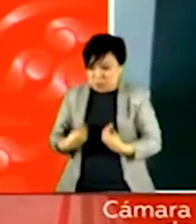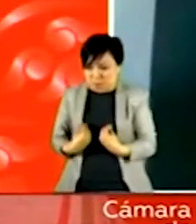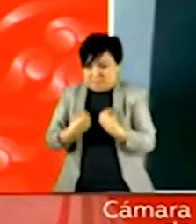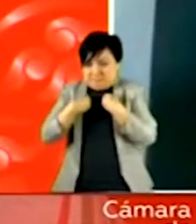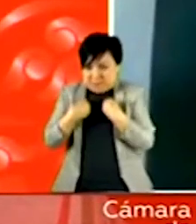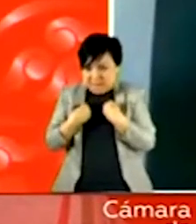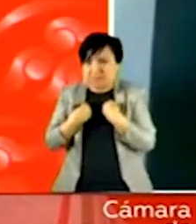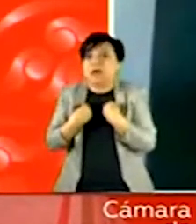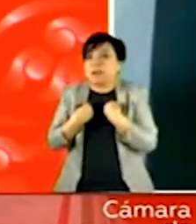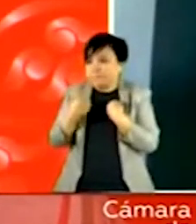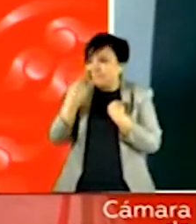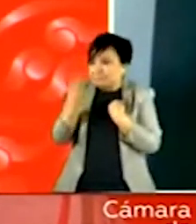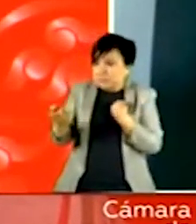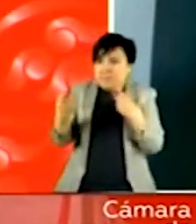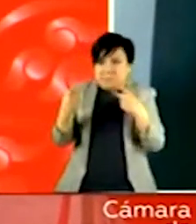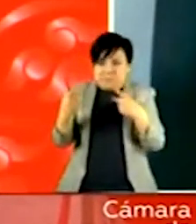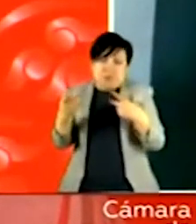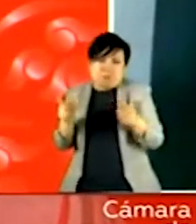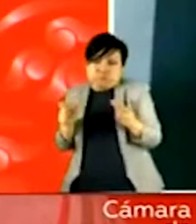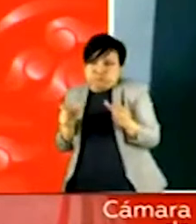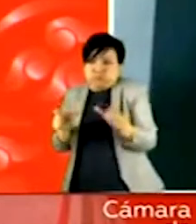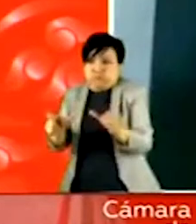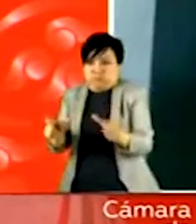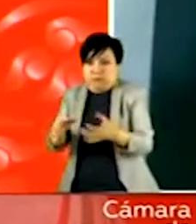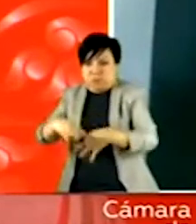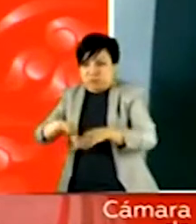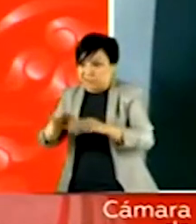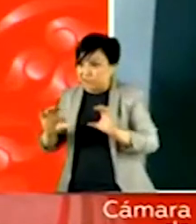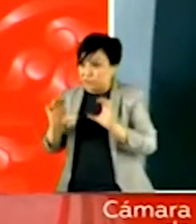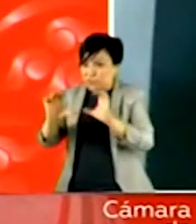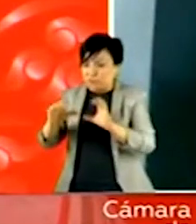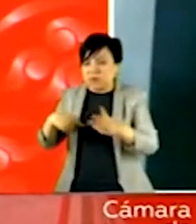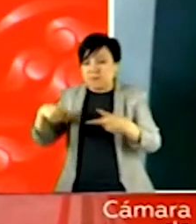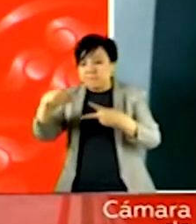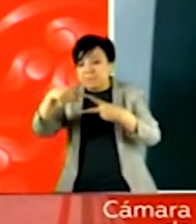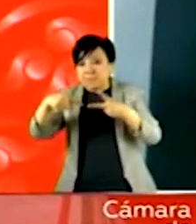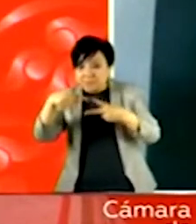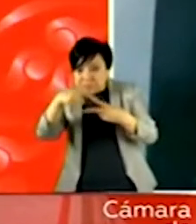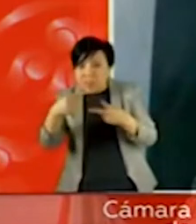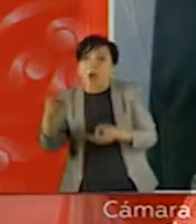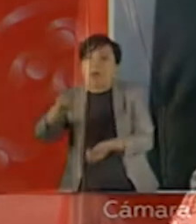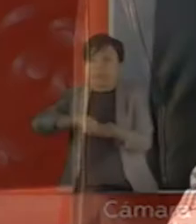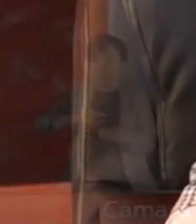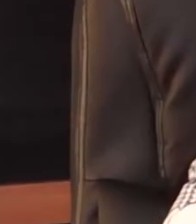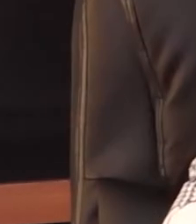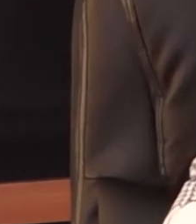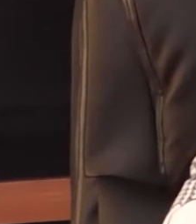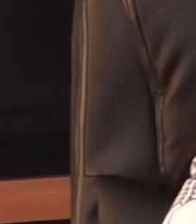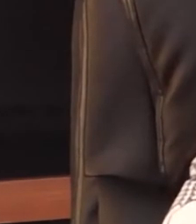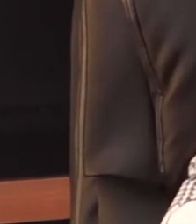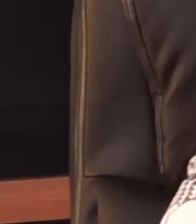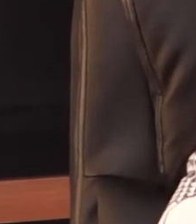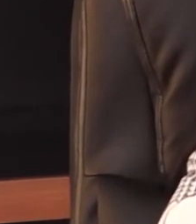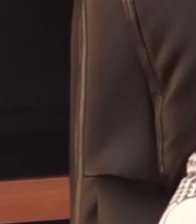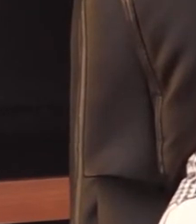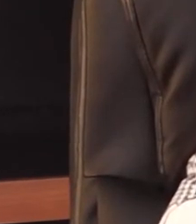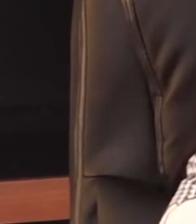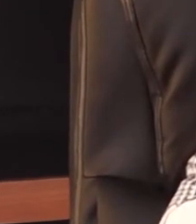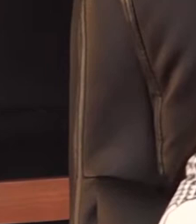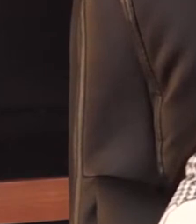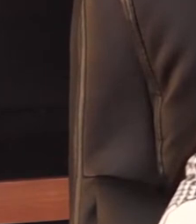que son las dos figuras relevantes previstas en la ley para la conservación y protección de especies de flora y fauna